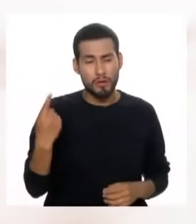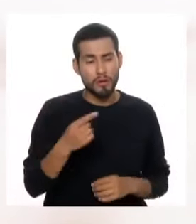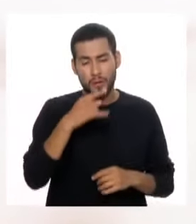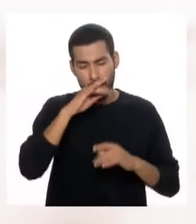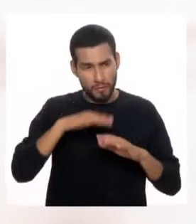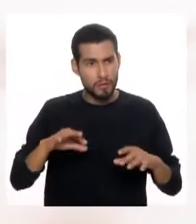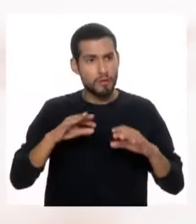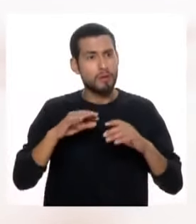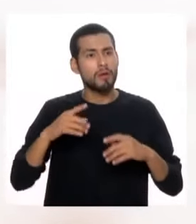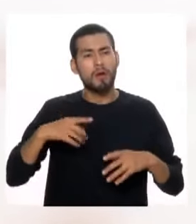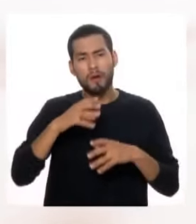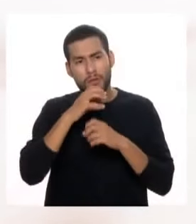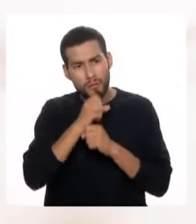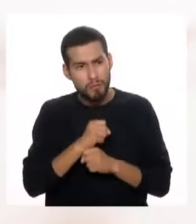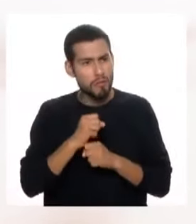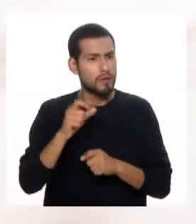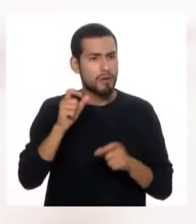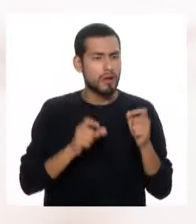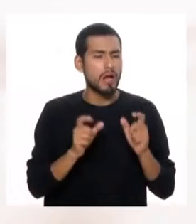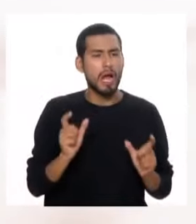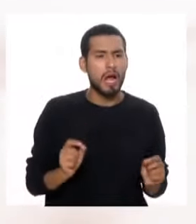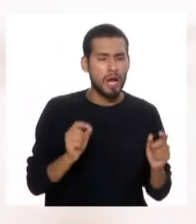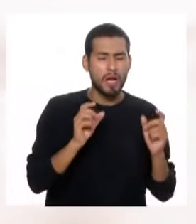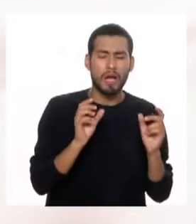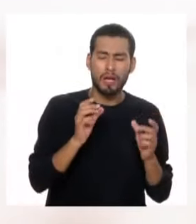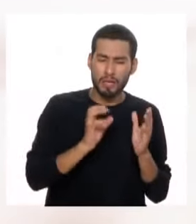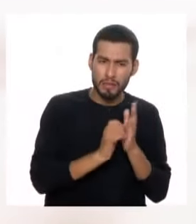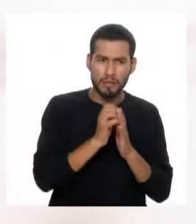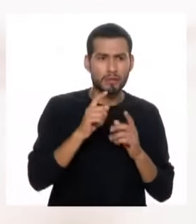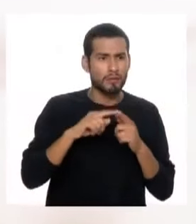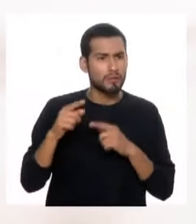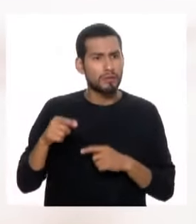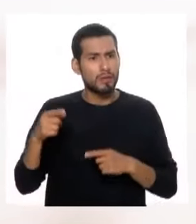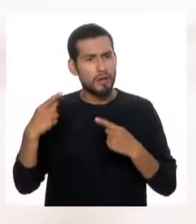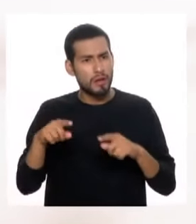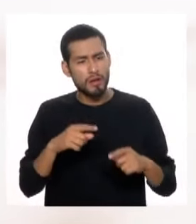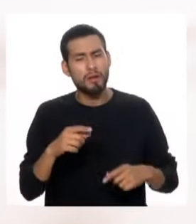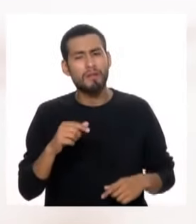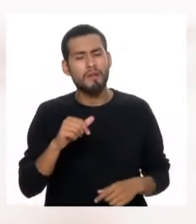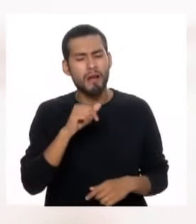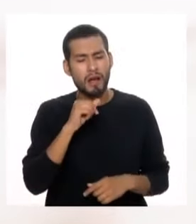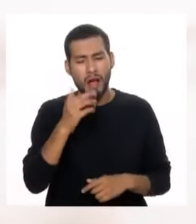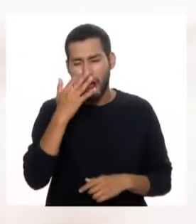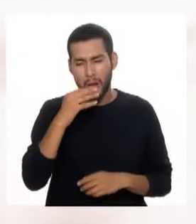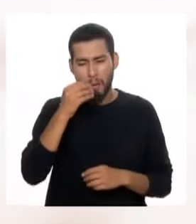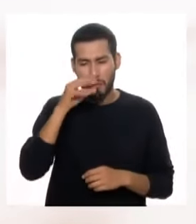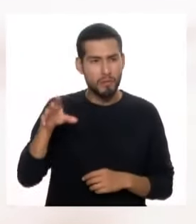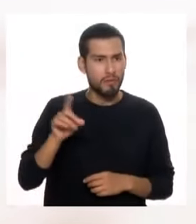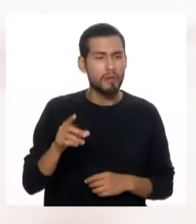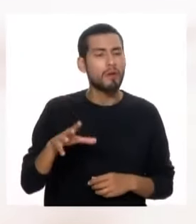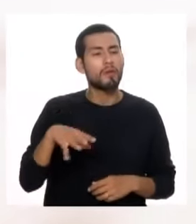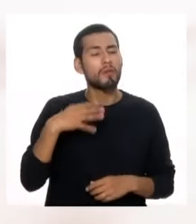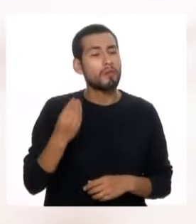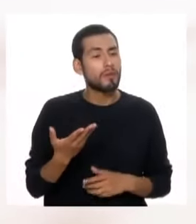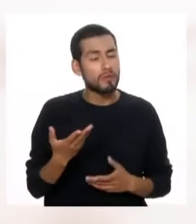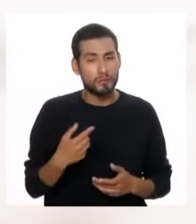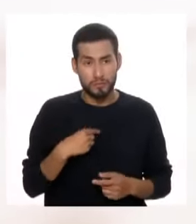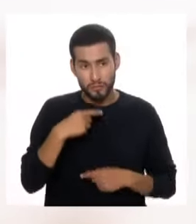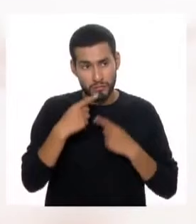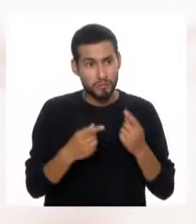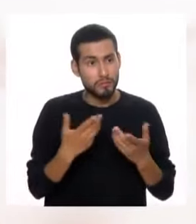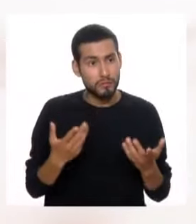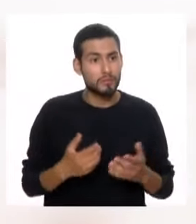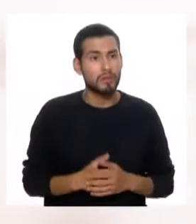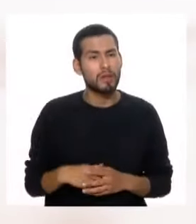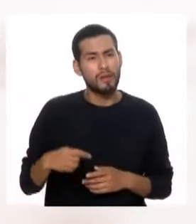niños, ancianos, personas con cáncer, accidentados, quemados, le falte la sangre. Porque esto, yo insisto, es muy importante